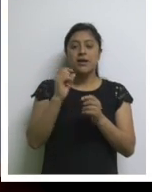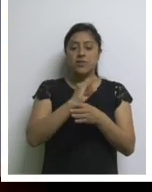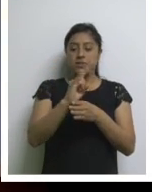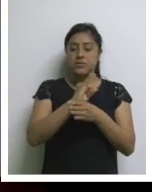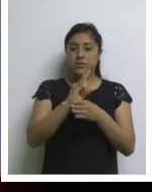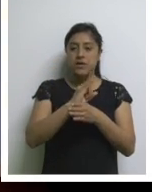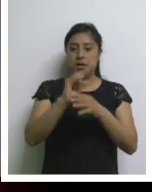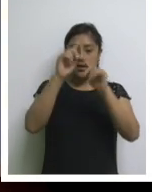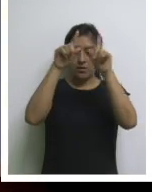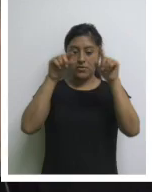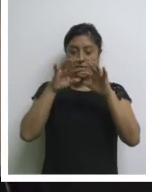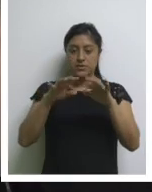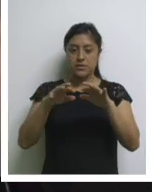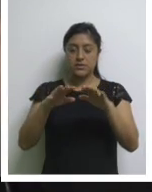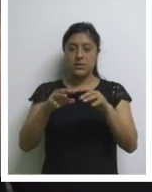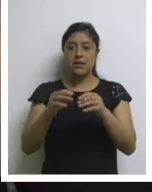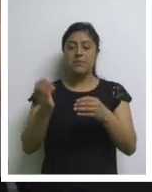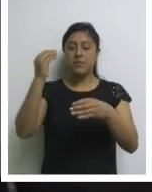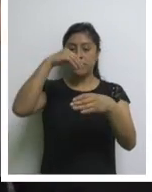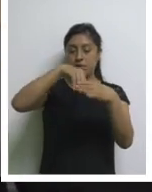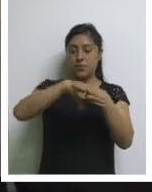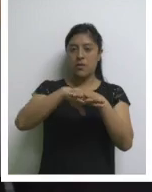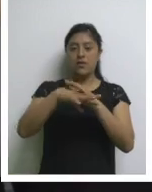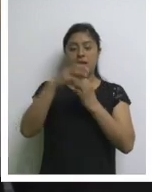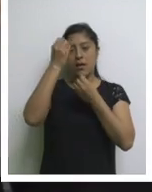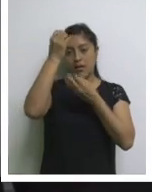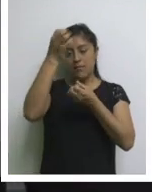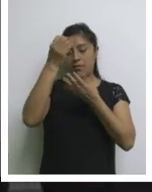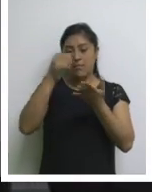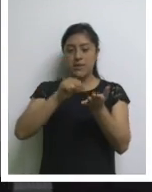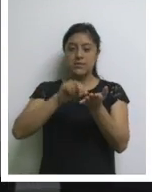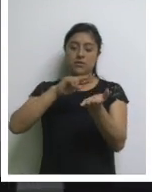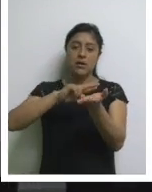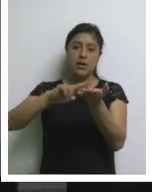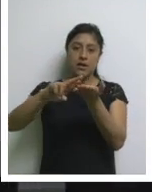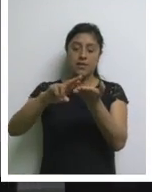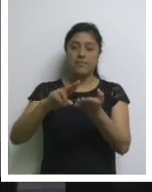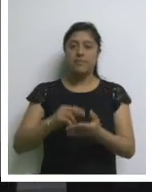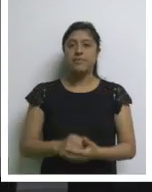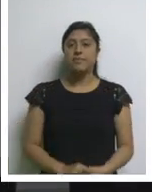de la boca, y para ello se utilizan los sistemas biométricos de